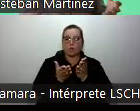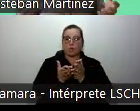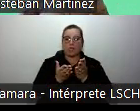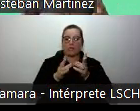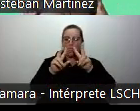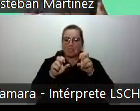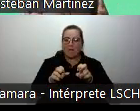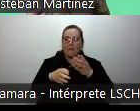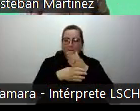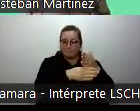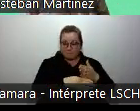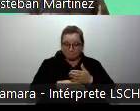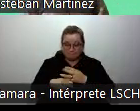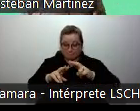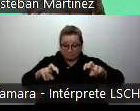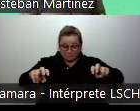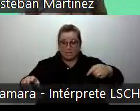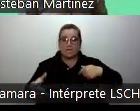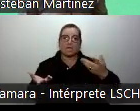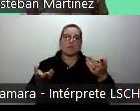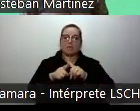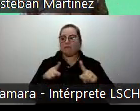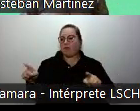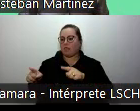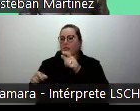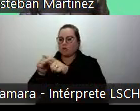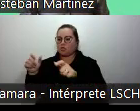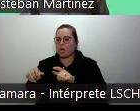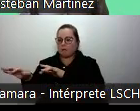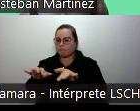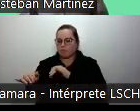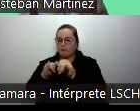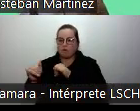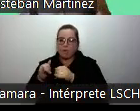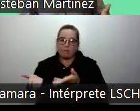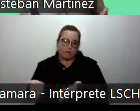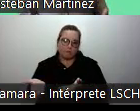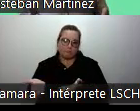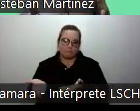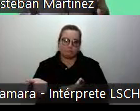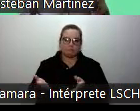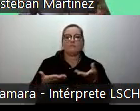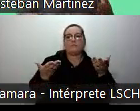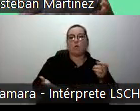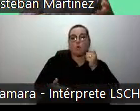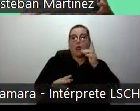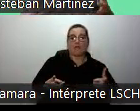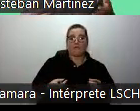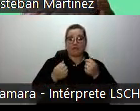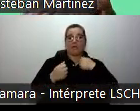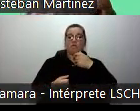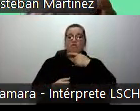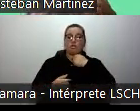tener un perfil muy distinto a las personas que están estudiando carreras de informática o programación Qué habilidades queremos desarrollar también hoy en día